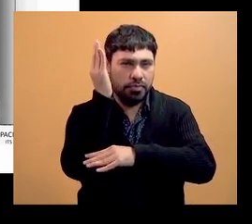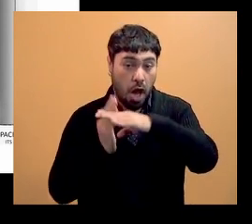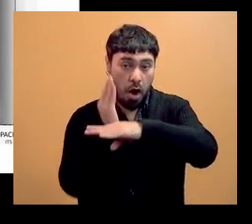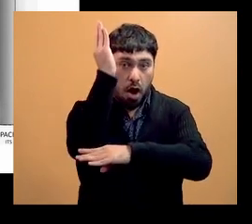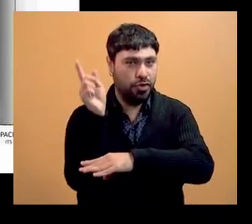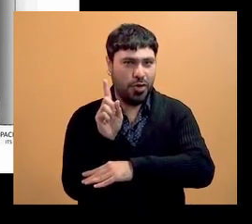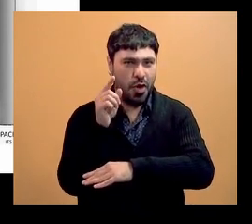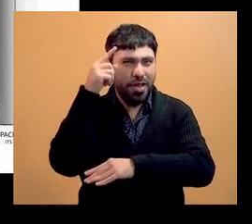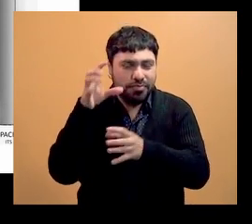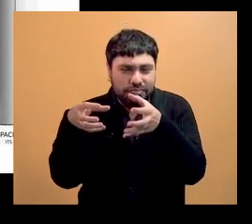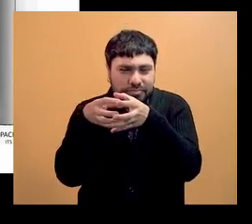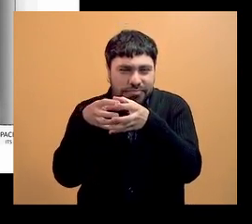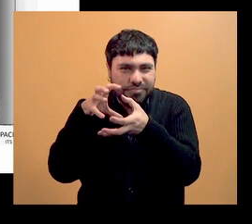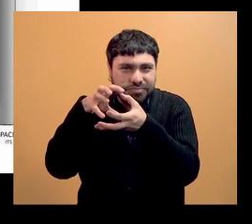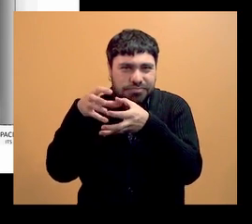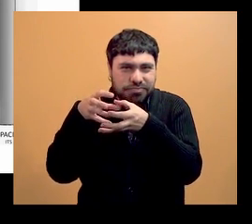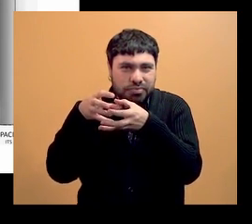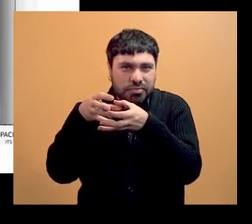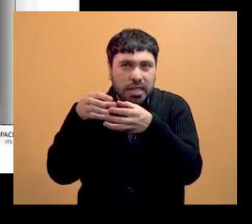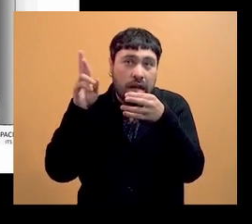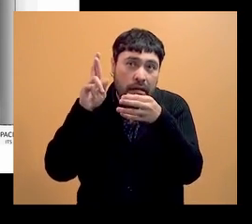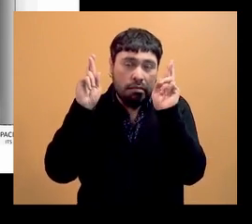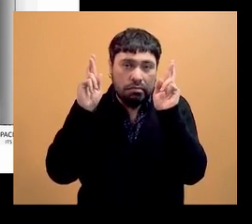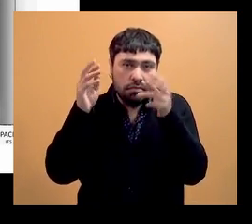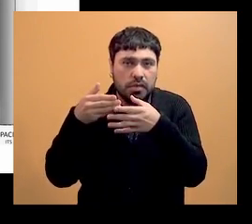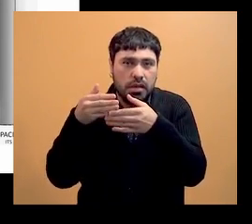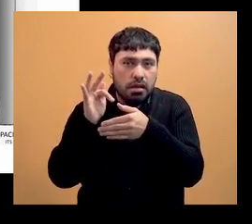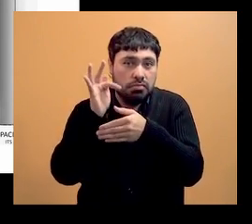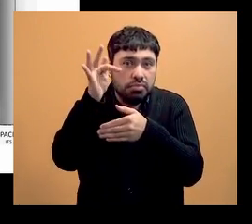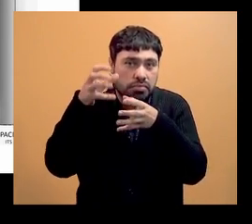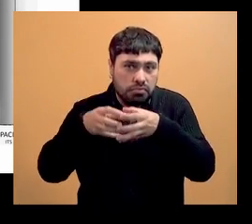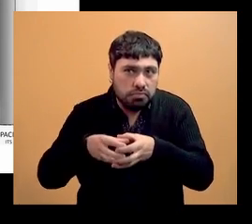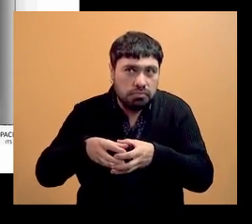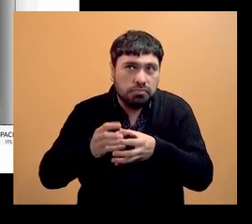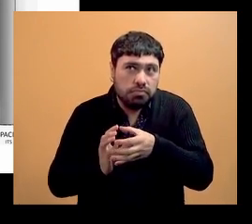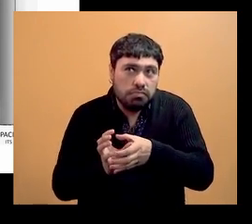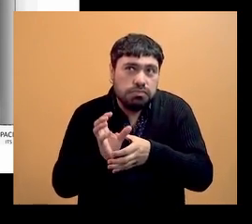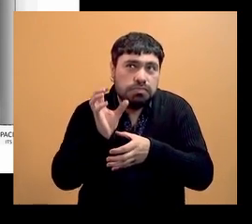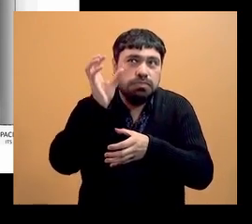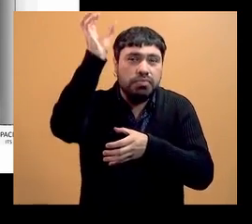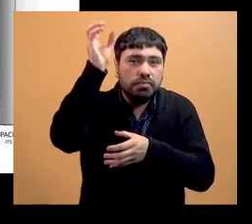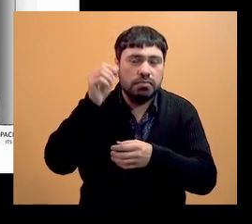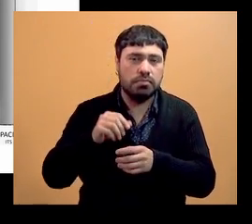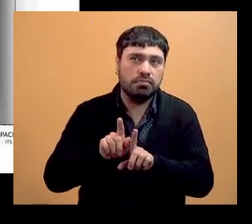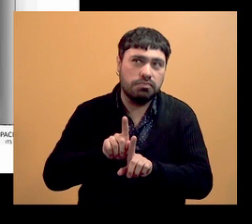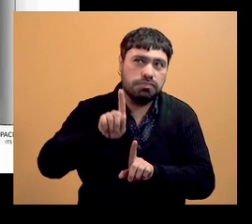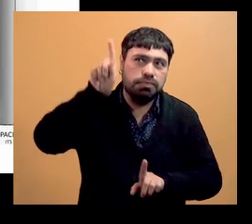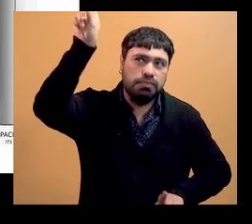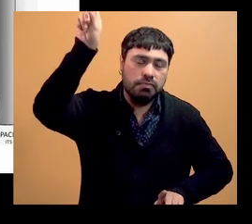también que posiblemente pueda lanzarse en algún cohete Atlas o en algún cohete de la